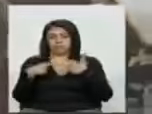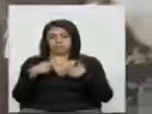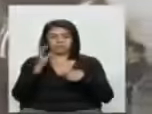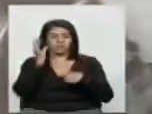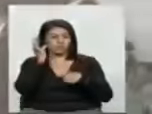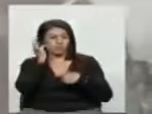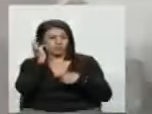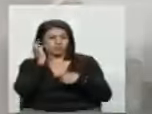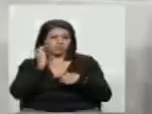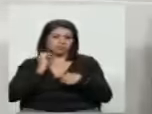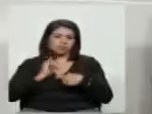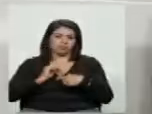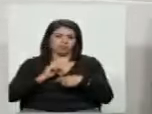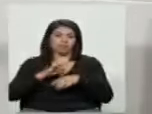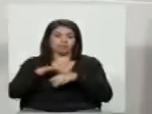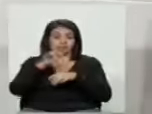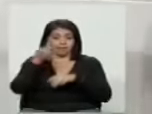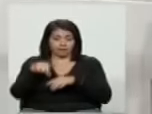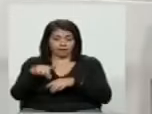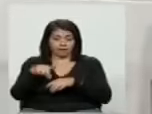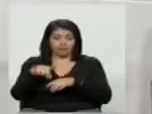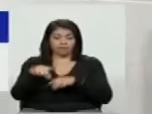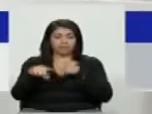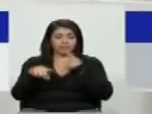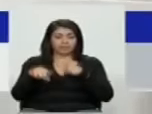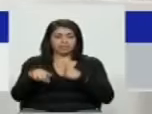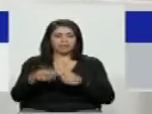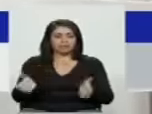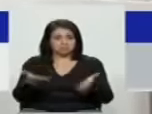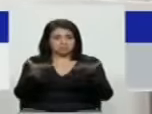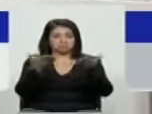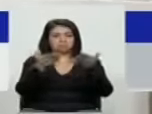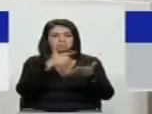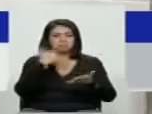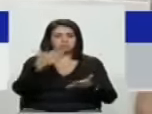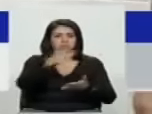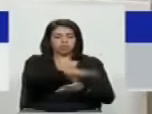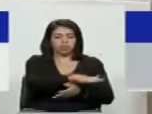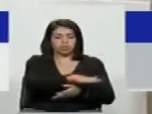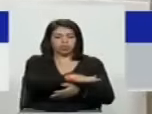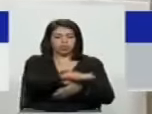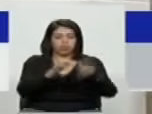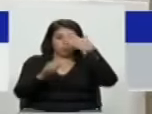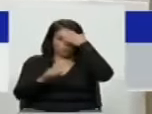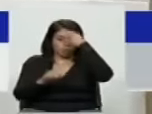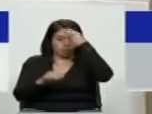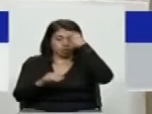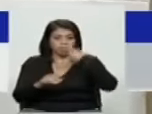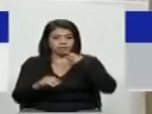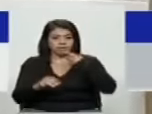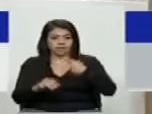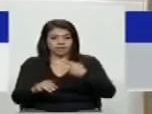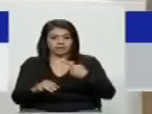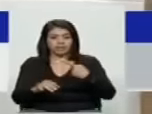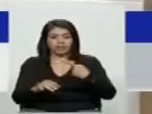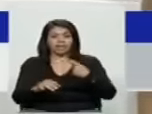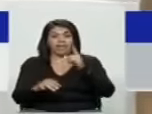y su marioneta, violenta también porque reivindicó los asesinatos, González Urrutia, publicó un post en